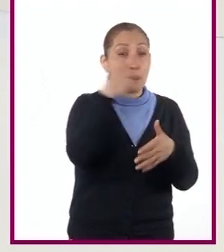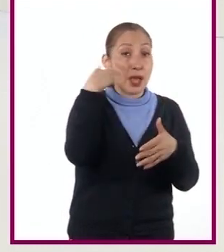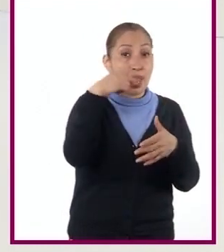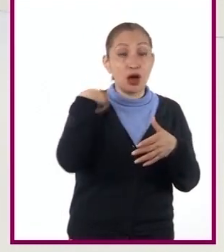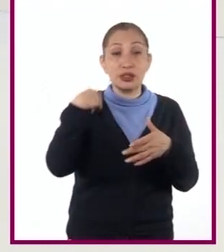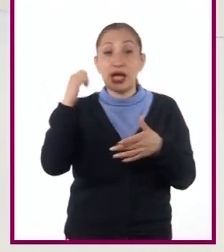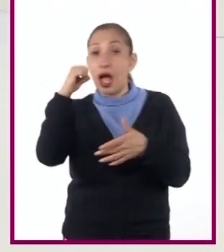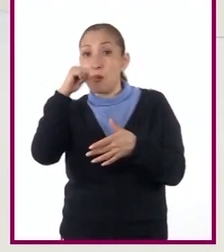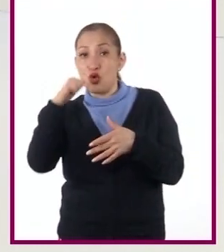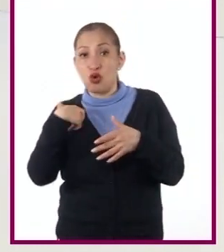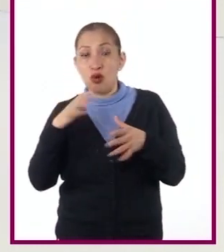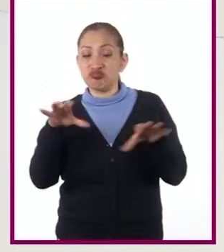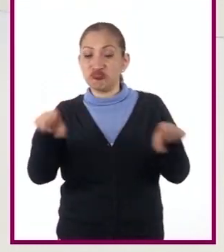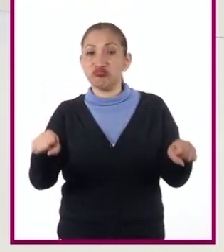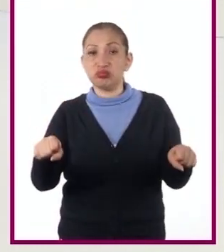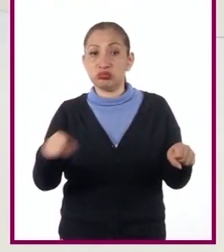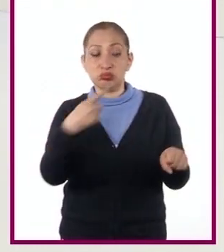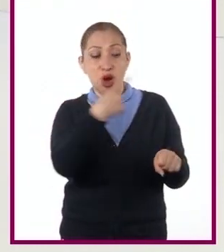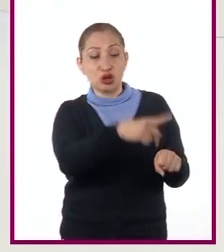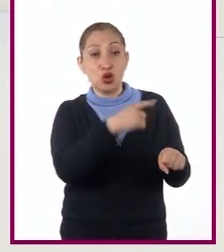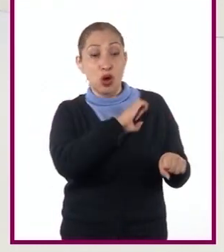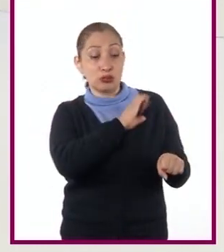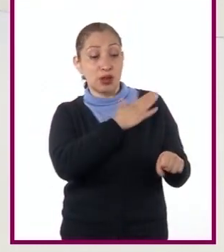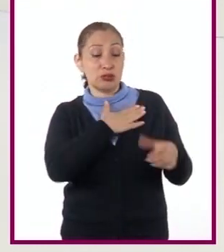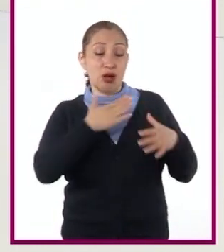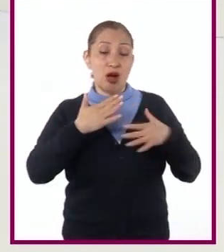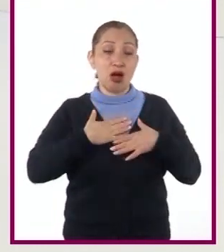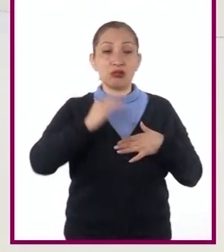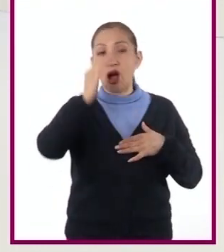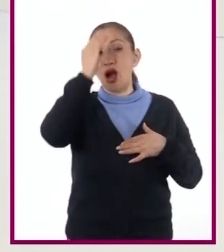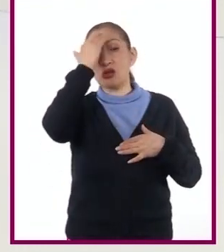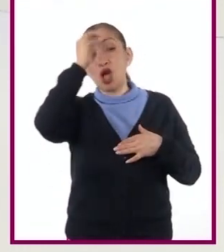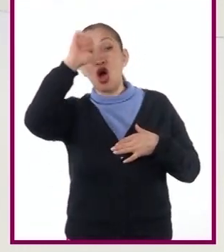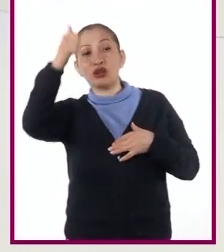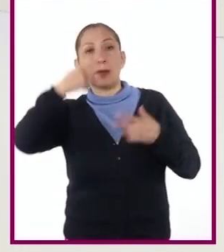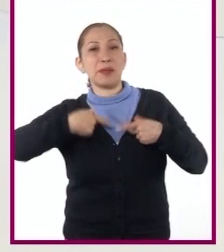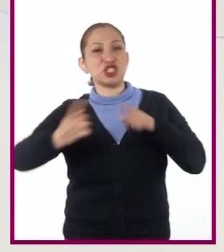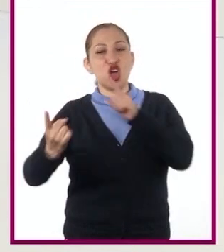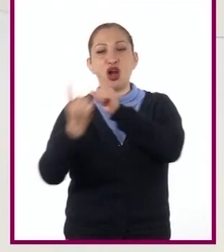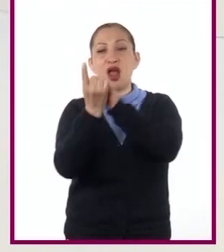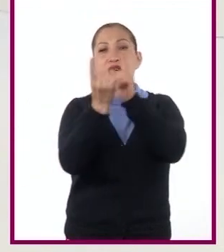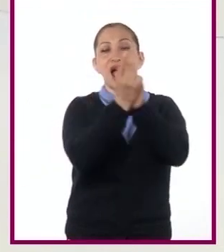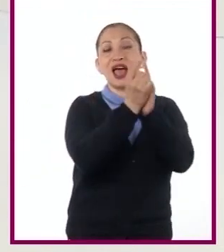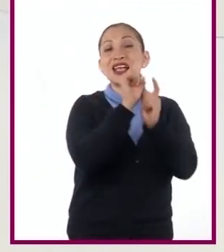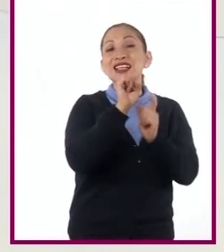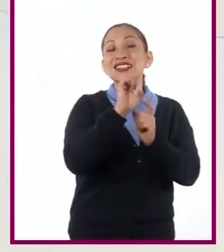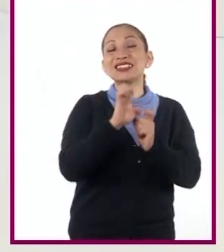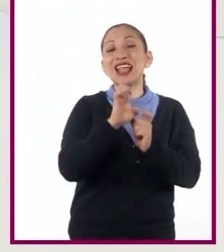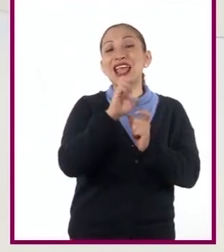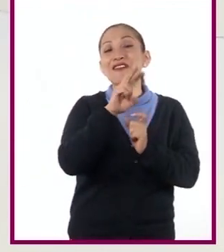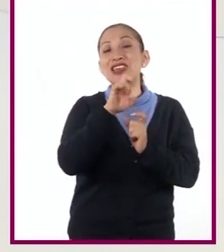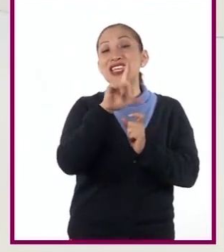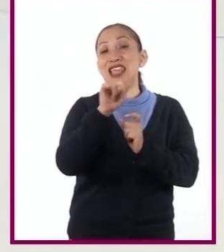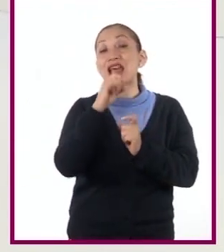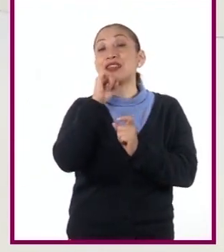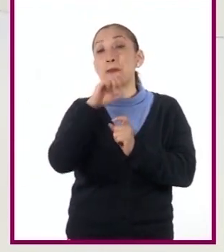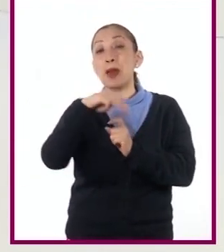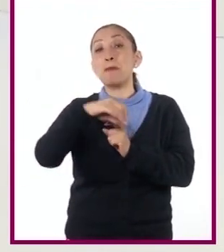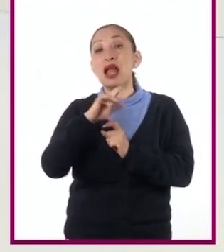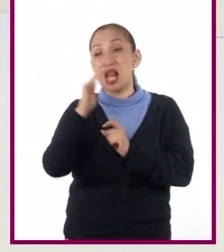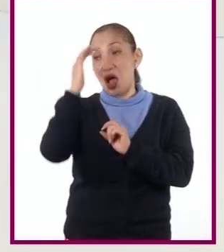Veracruz y Acapulco. Por su condición de españoles, conocían a otros comerciantes de Sevilla e incluso de